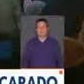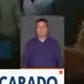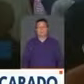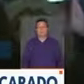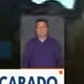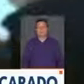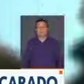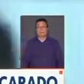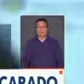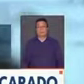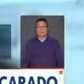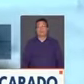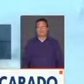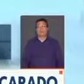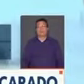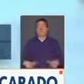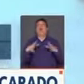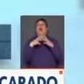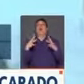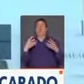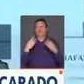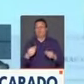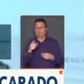Queremos una nueva. Muy bien.